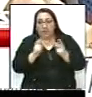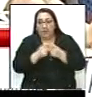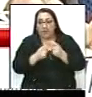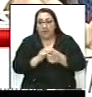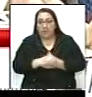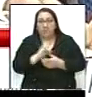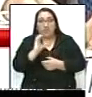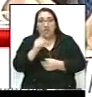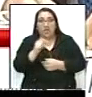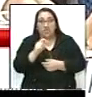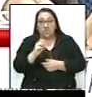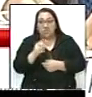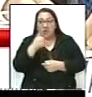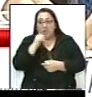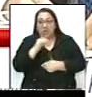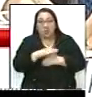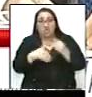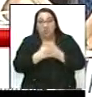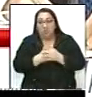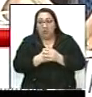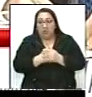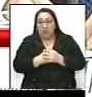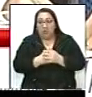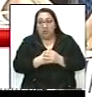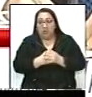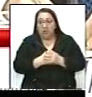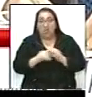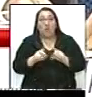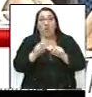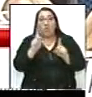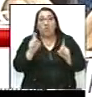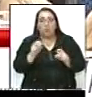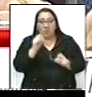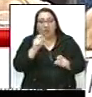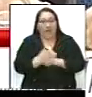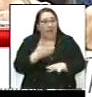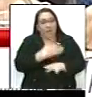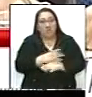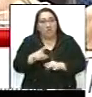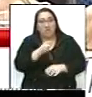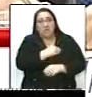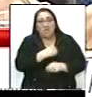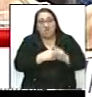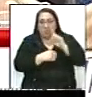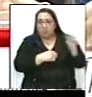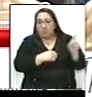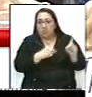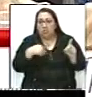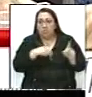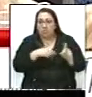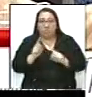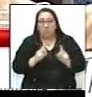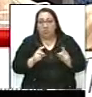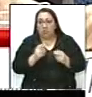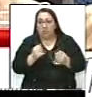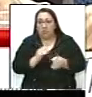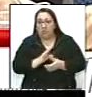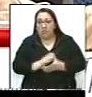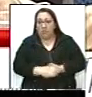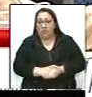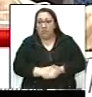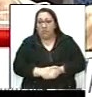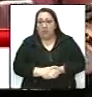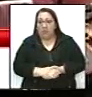el señor Castro, y ayer hemos coincidido todos. Va la consulta previa, y esa la hace el Ejecutivo, que le imponga el Ejecutivo. Por ahora, nada más,